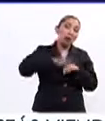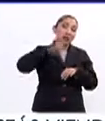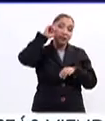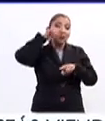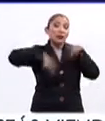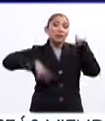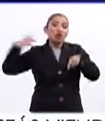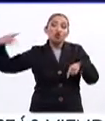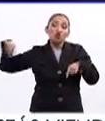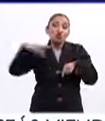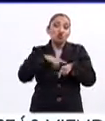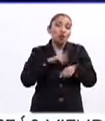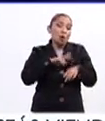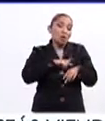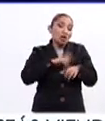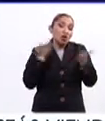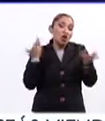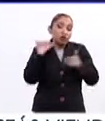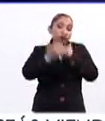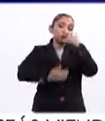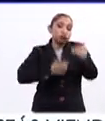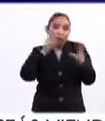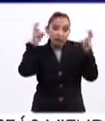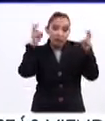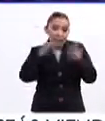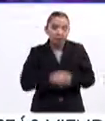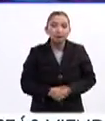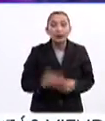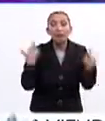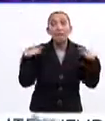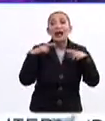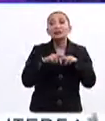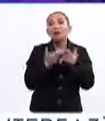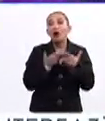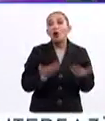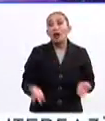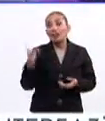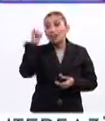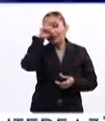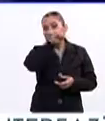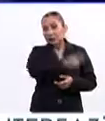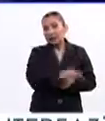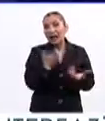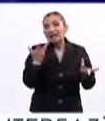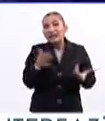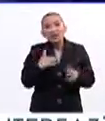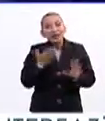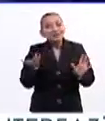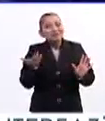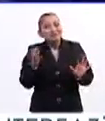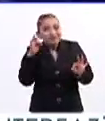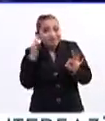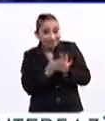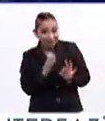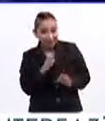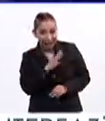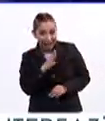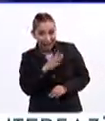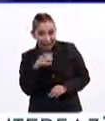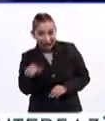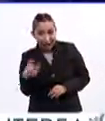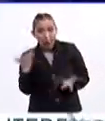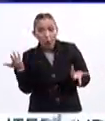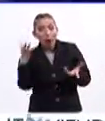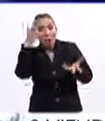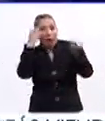nuestro nivel de avance en la materia. Los profesores ahora es difícil que lo hagan porque no sería factible hacer